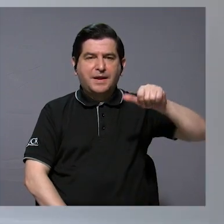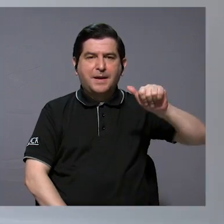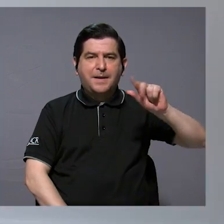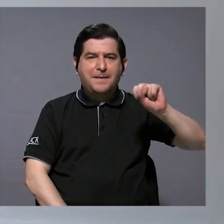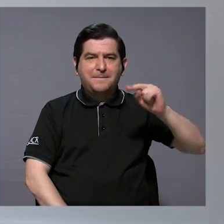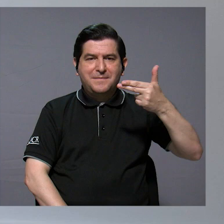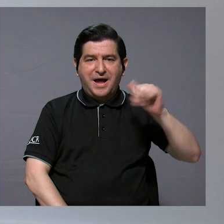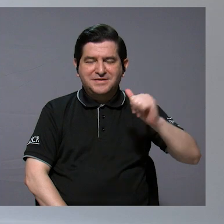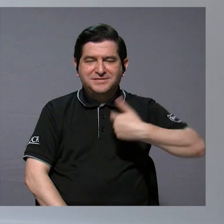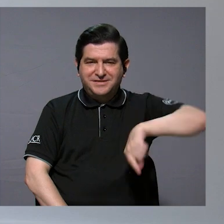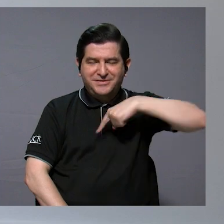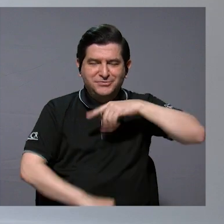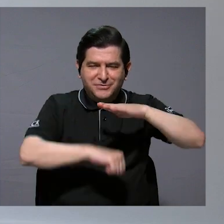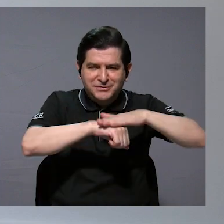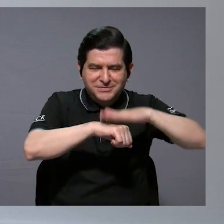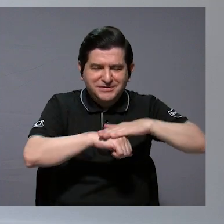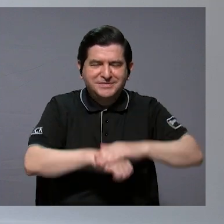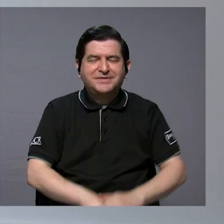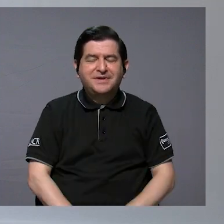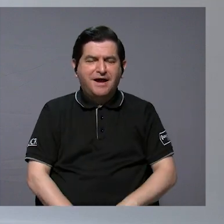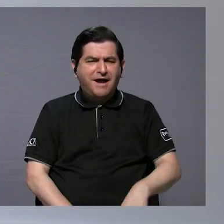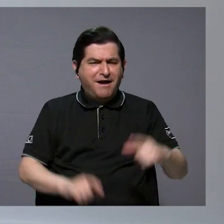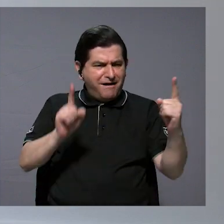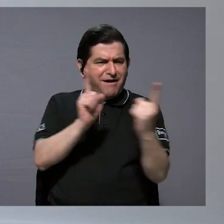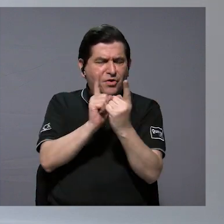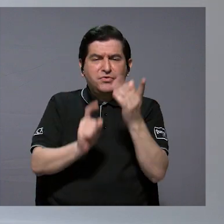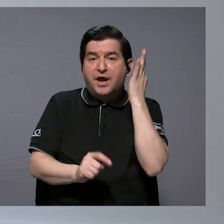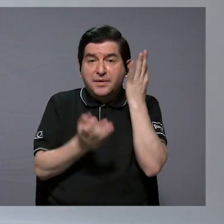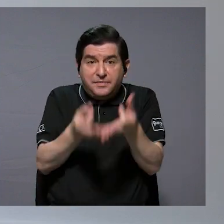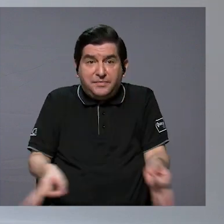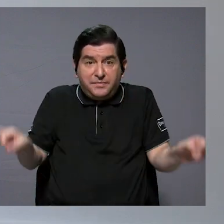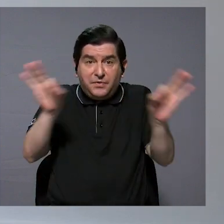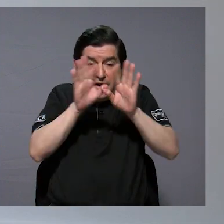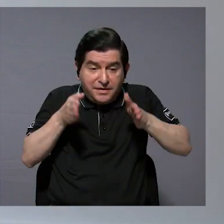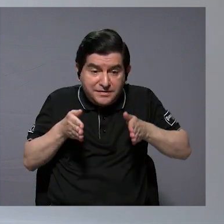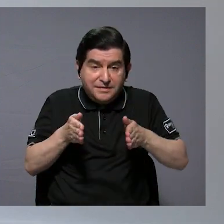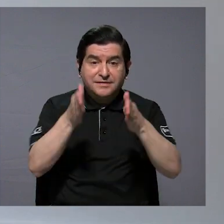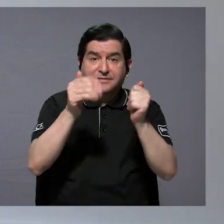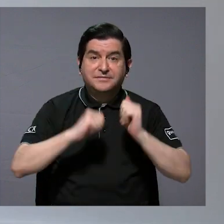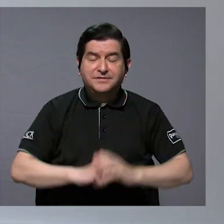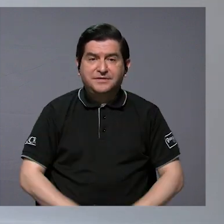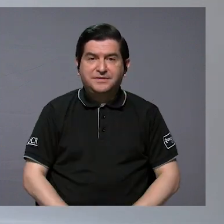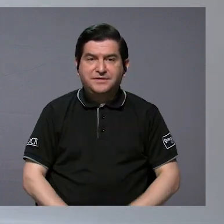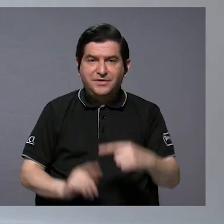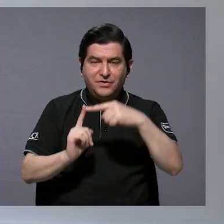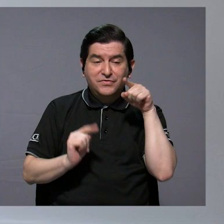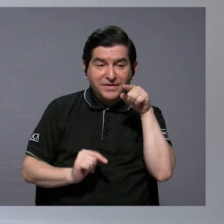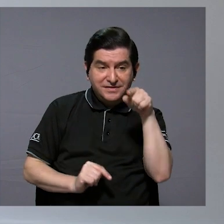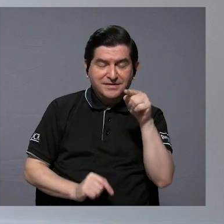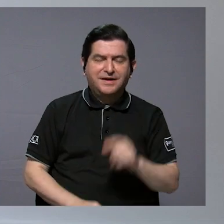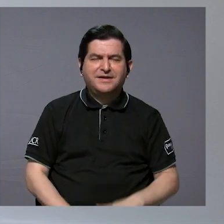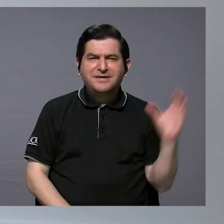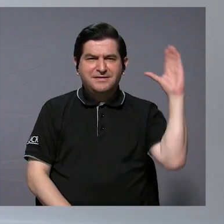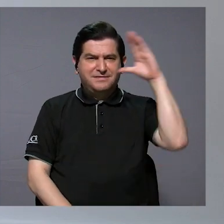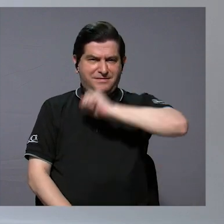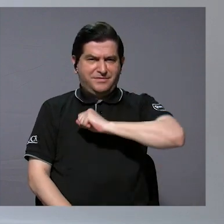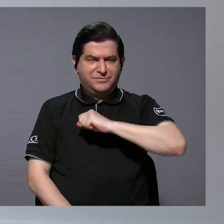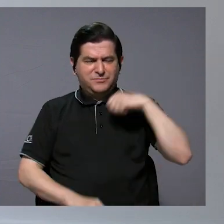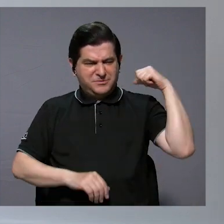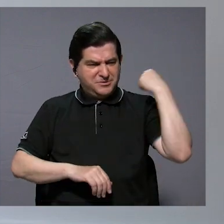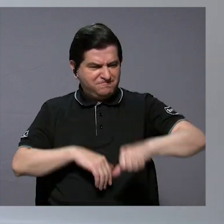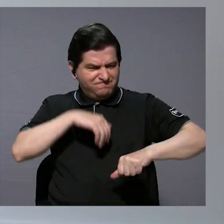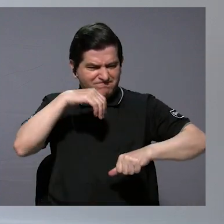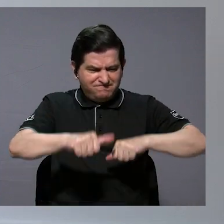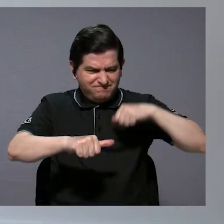La Pancha nos hizo encontrarnos con mujeres importantes en este camino, que a partir de ella nos